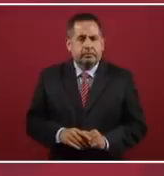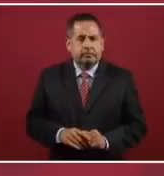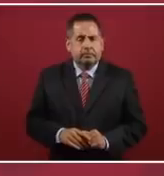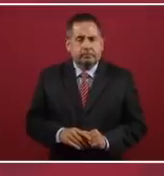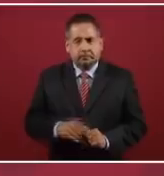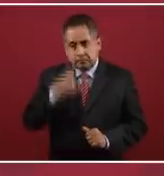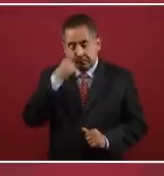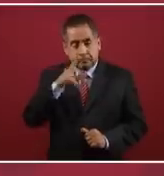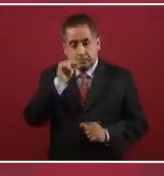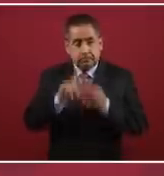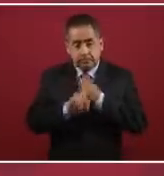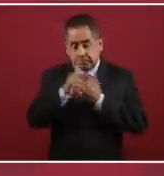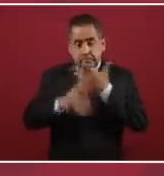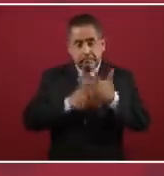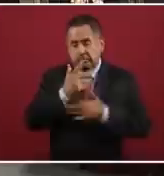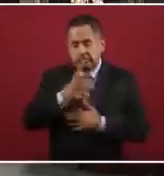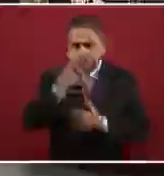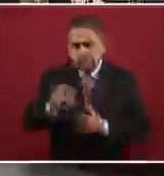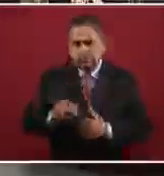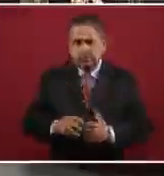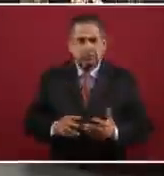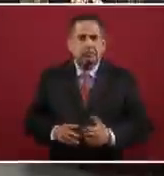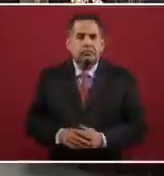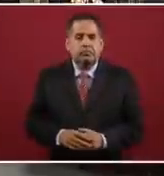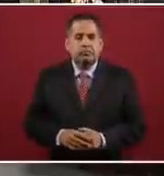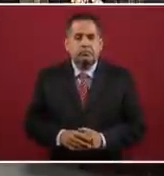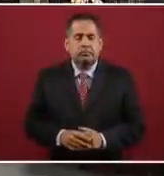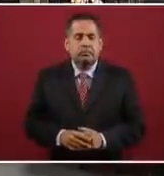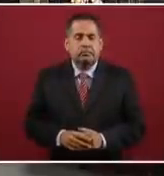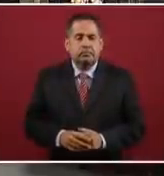se evite la violencia.